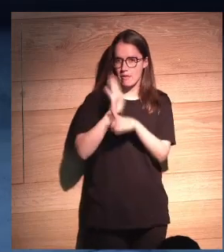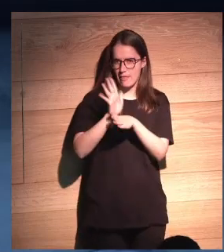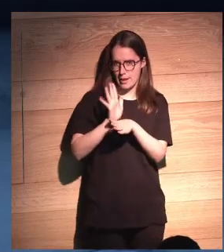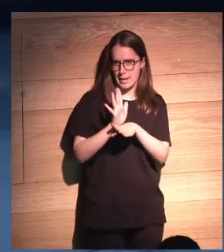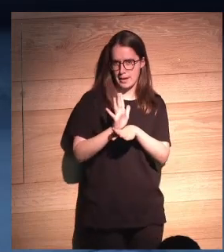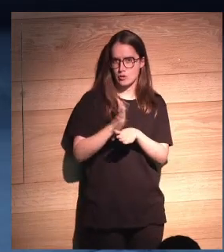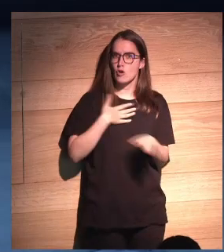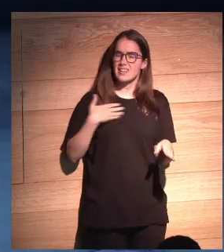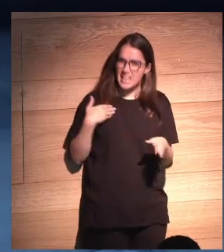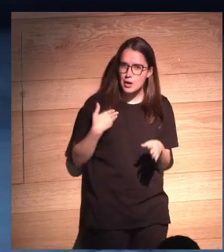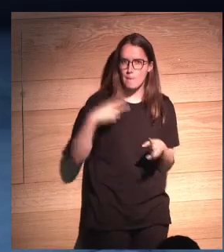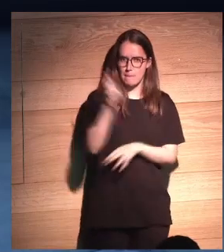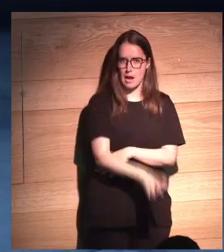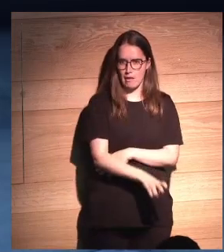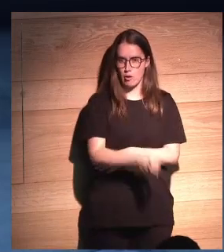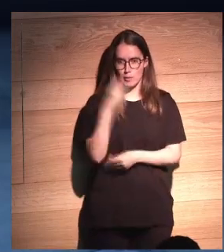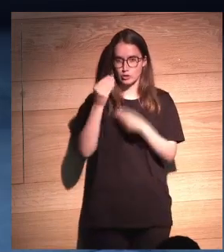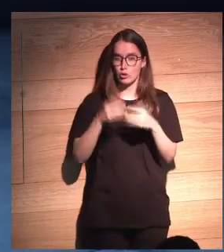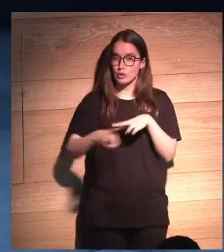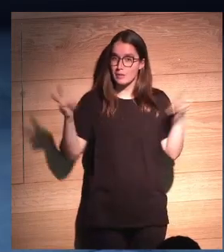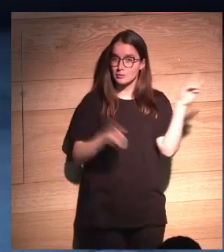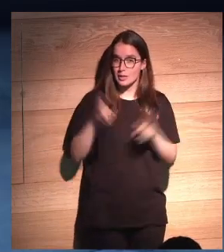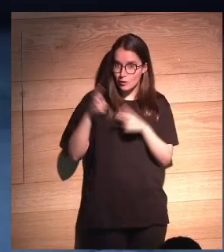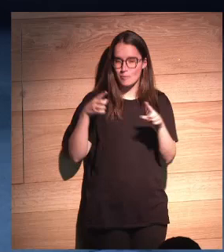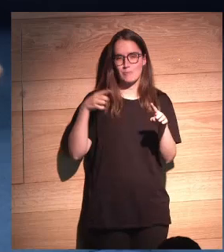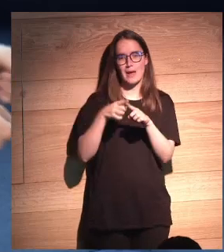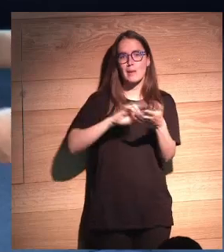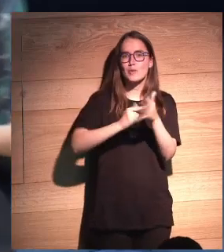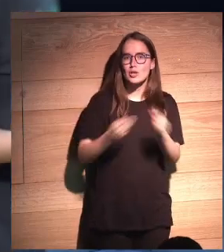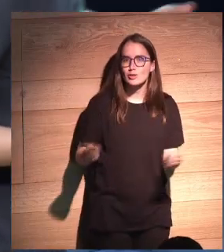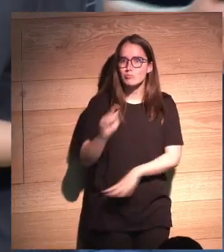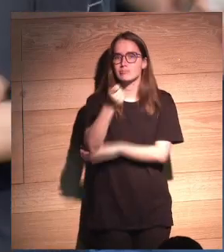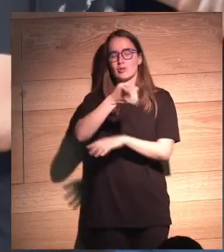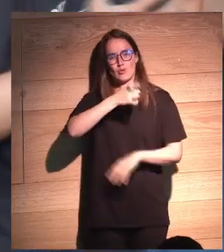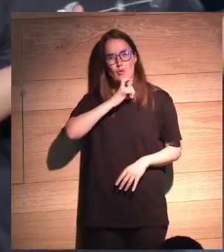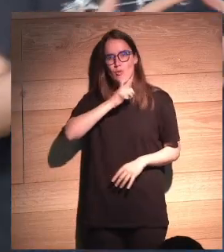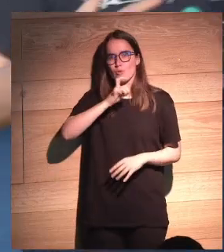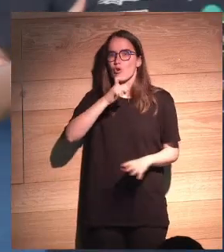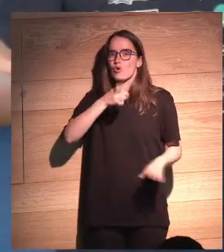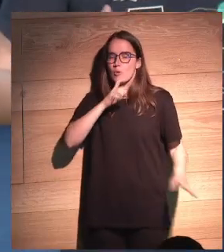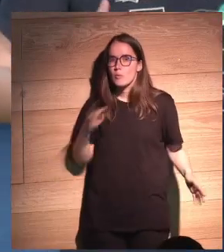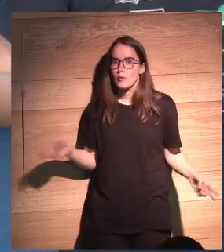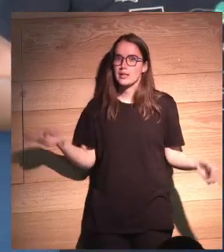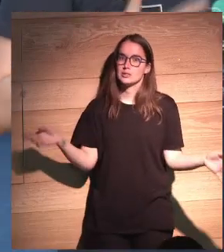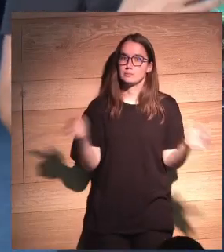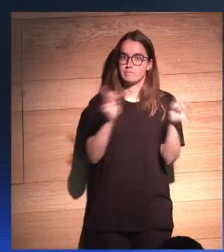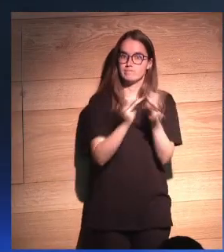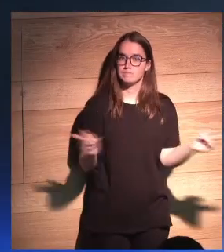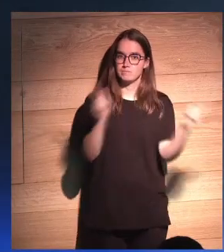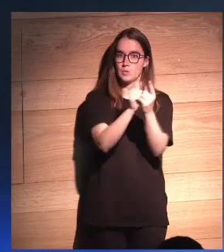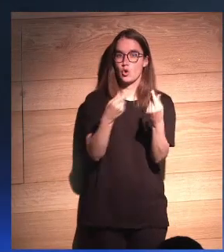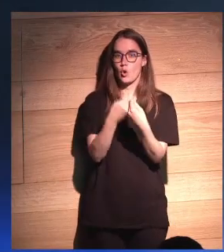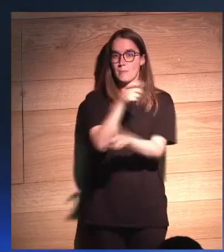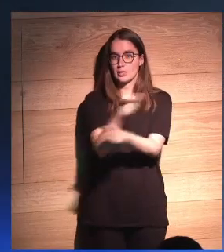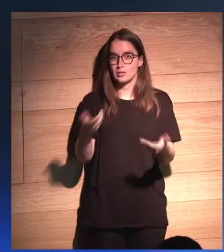aquí estáis precisamente por eso, para ver cómo podéis sacar adelante proyectos, cómo podéis conectar con gente que os